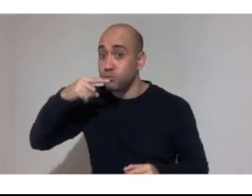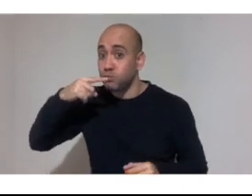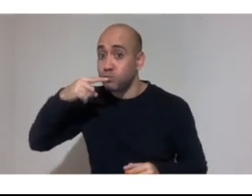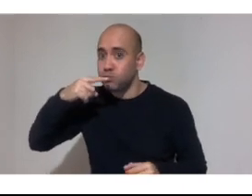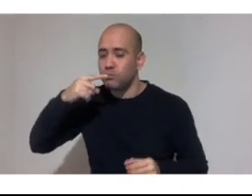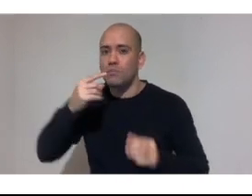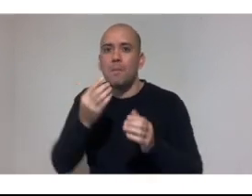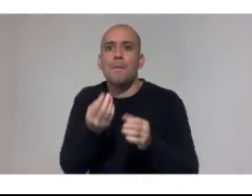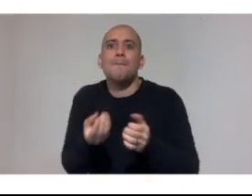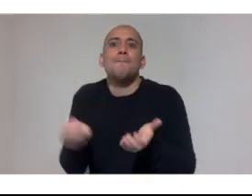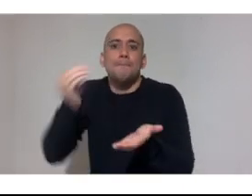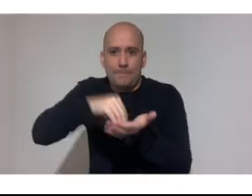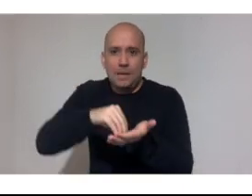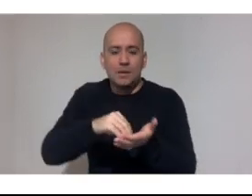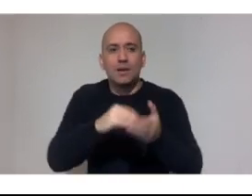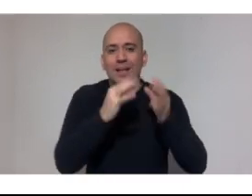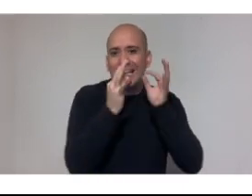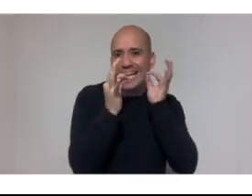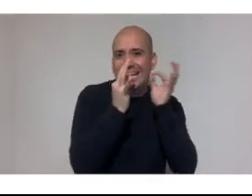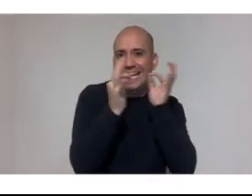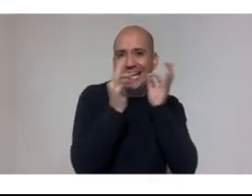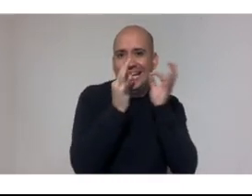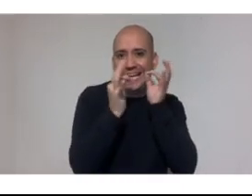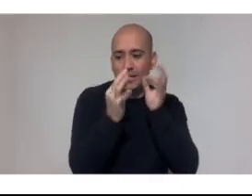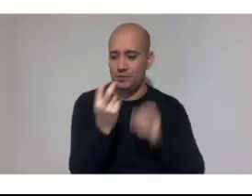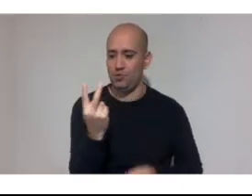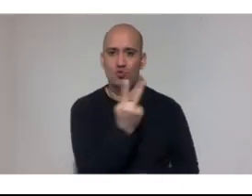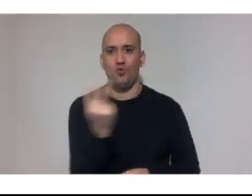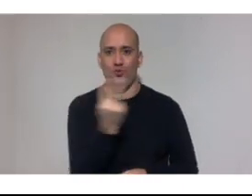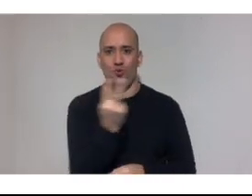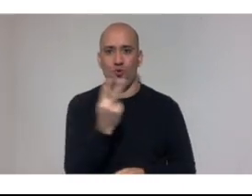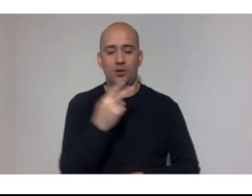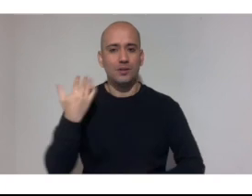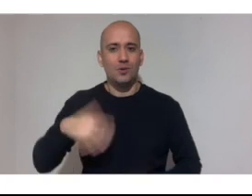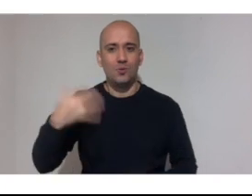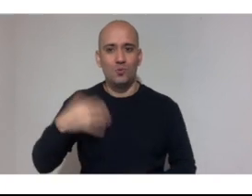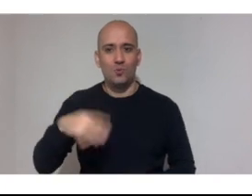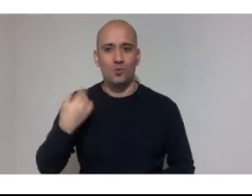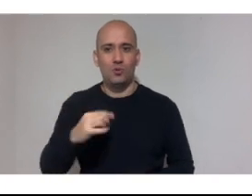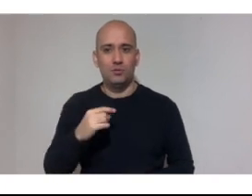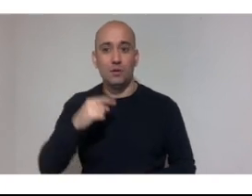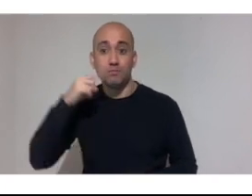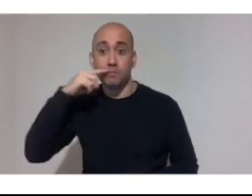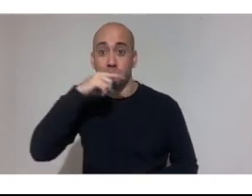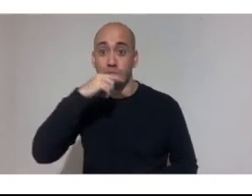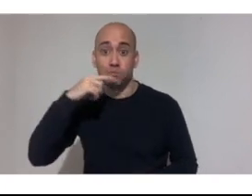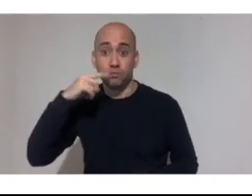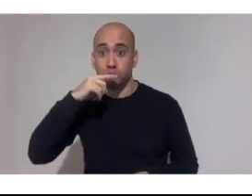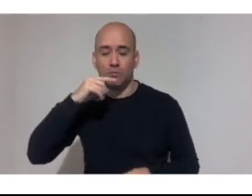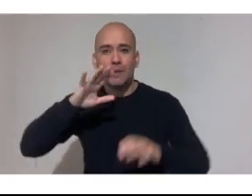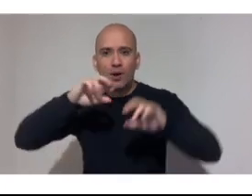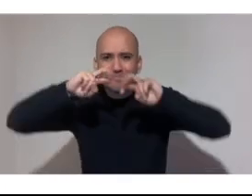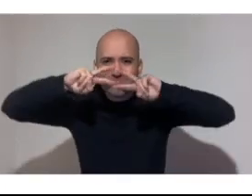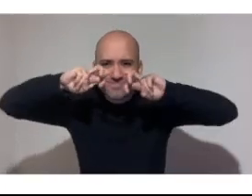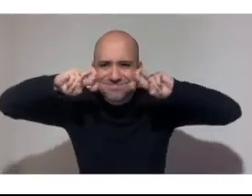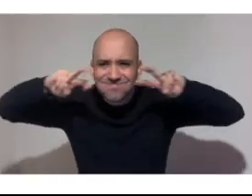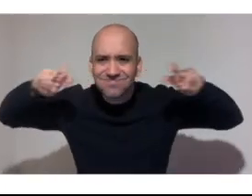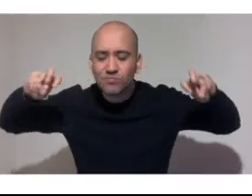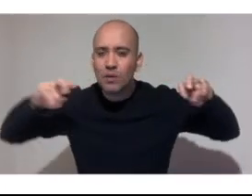frecuencia que el cepillado de dientes, ya que el hilo llega a zonas donde el cepillo no es capaz de llegar.